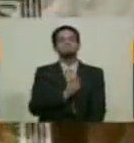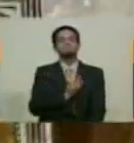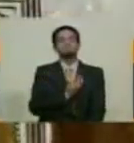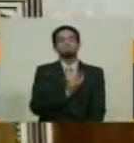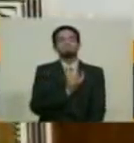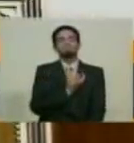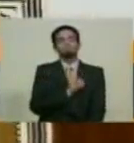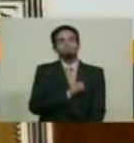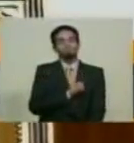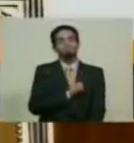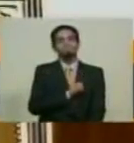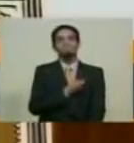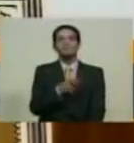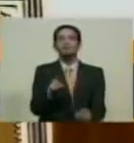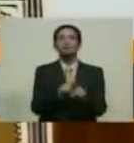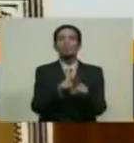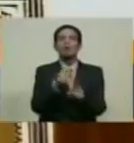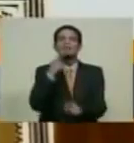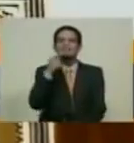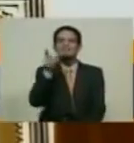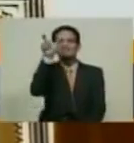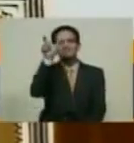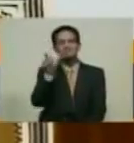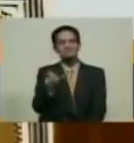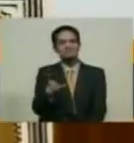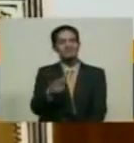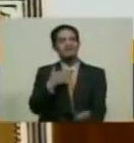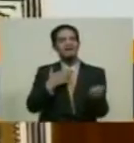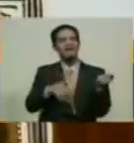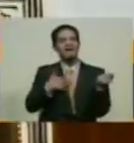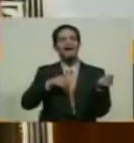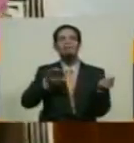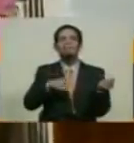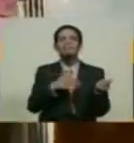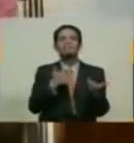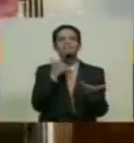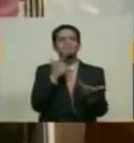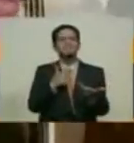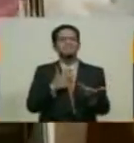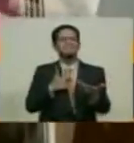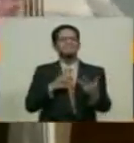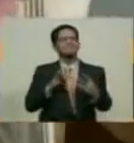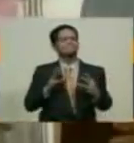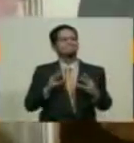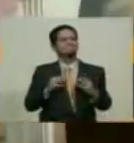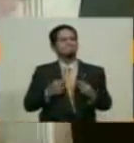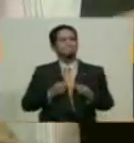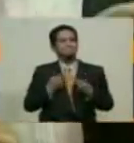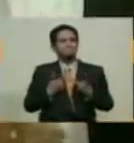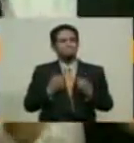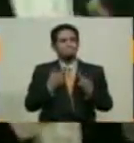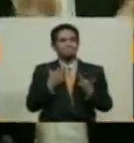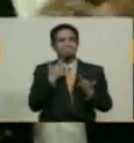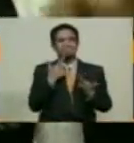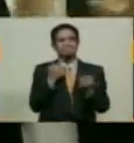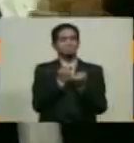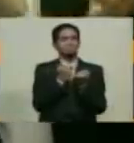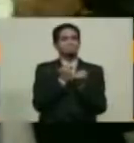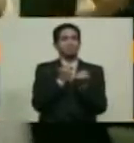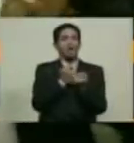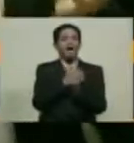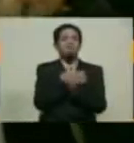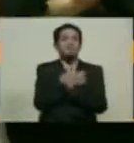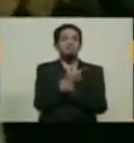les digo, como dice Ali Primera, tengo pequeño el pecho de tanto amor que les tengo a ustedes por las